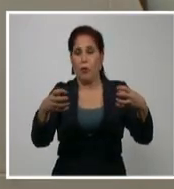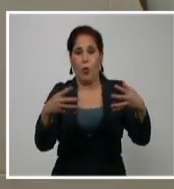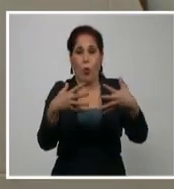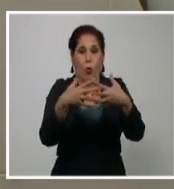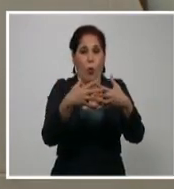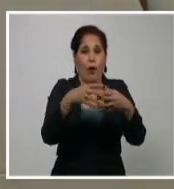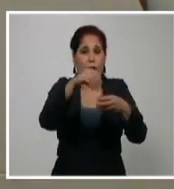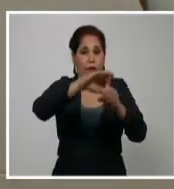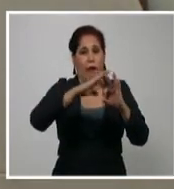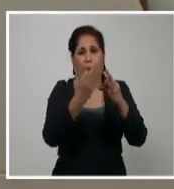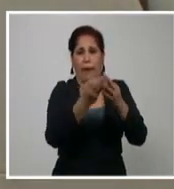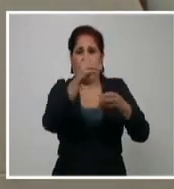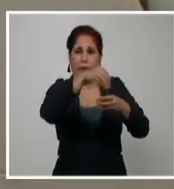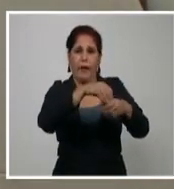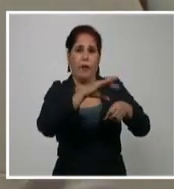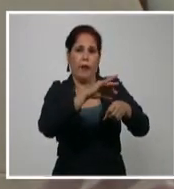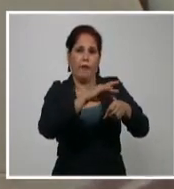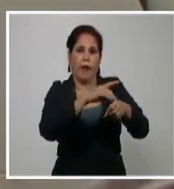y tratando de que,